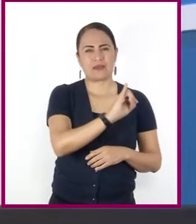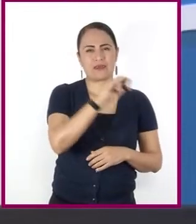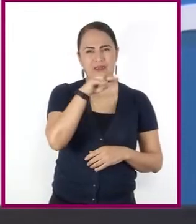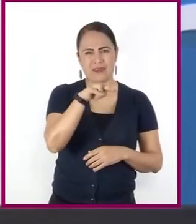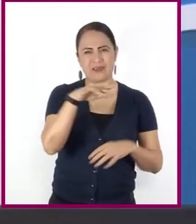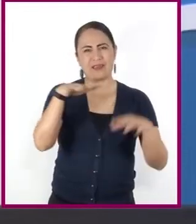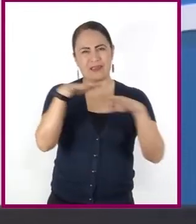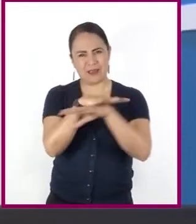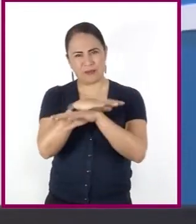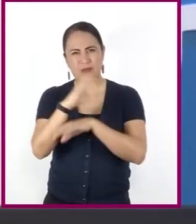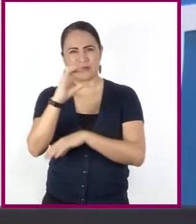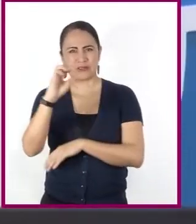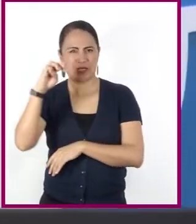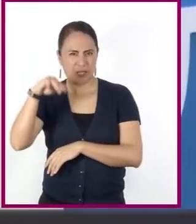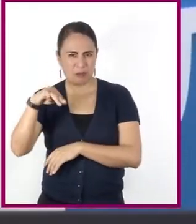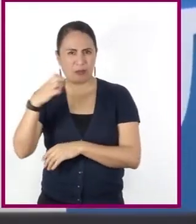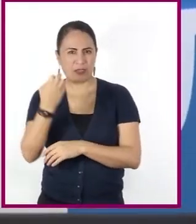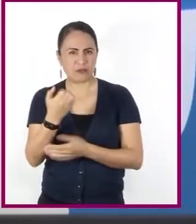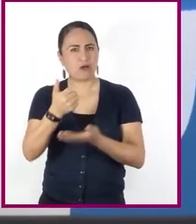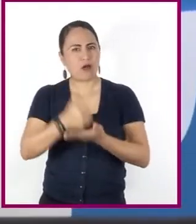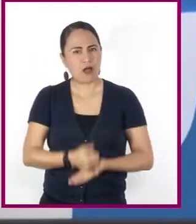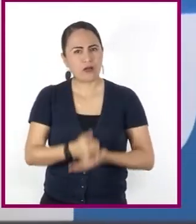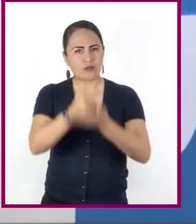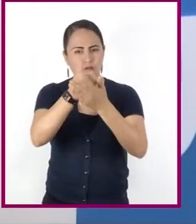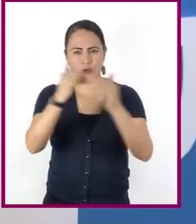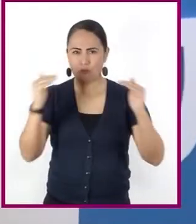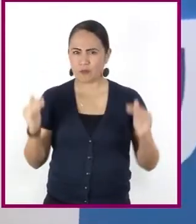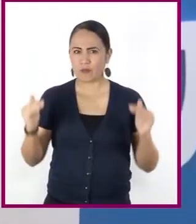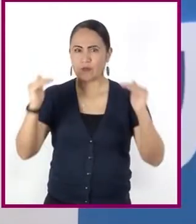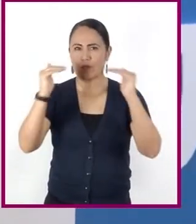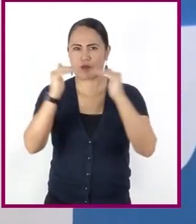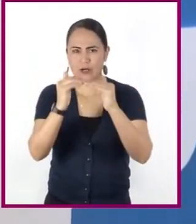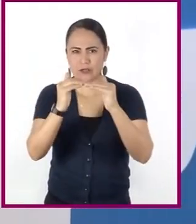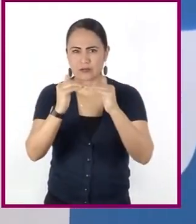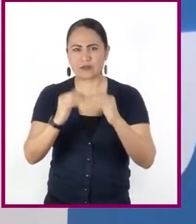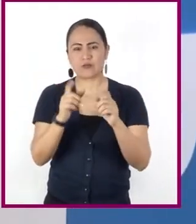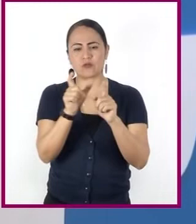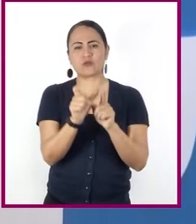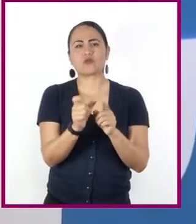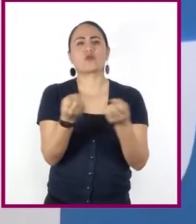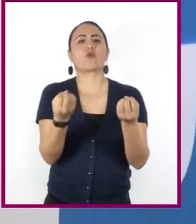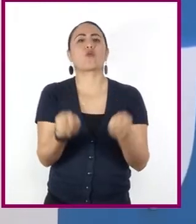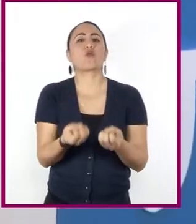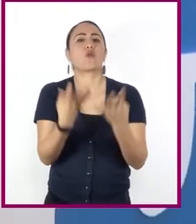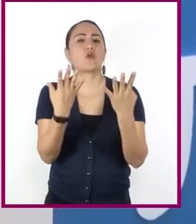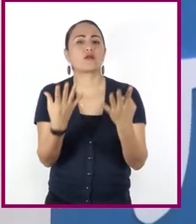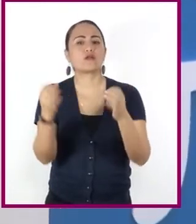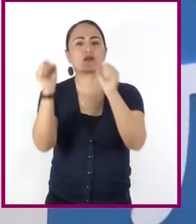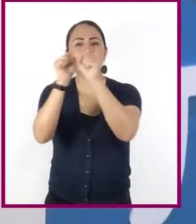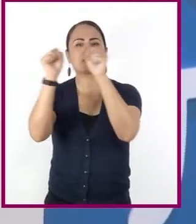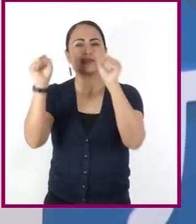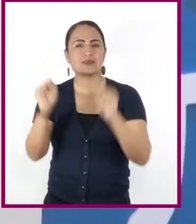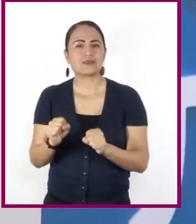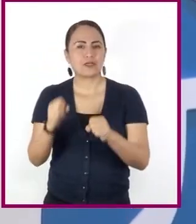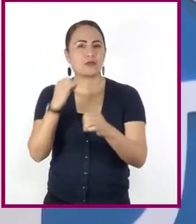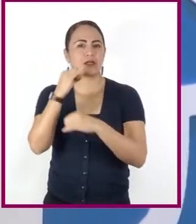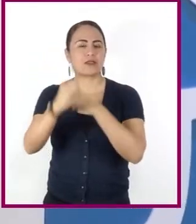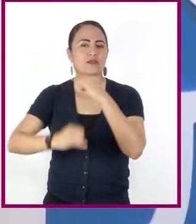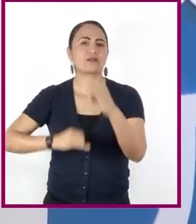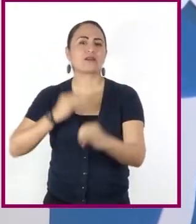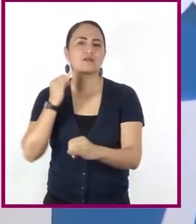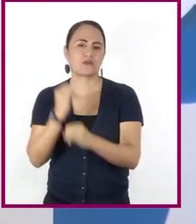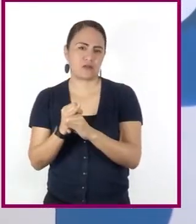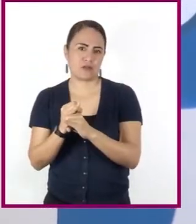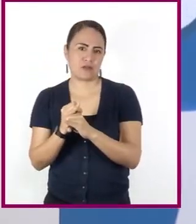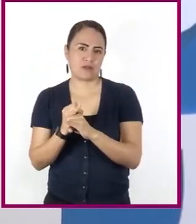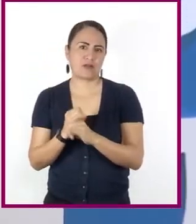ayudó porque tenemos el equivalente de la longitud de los clavos en el sistema internacional, que